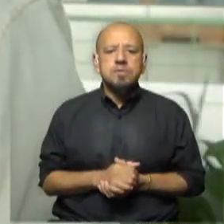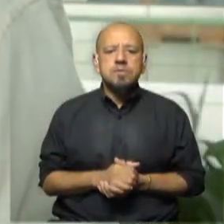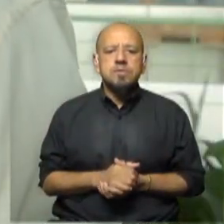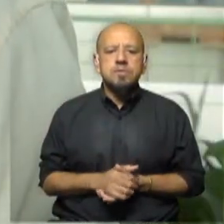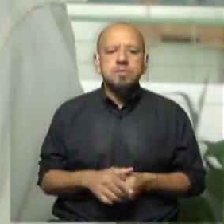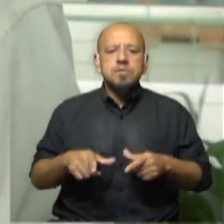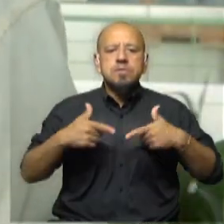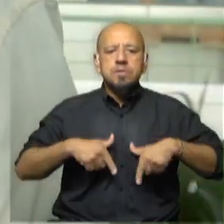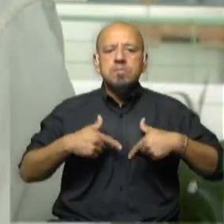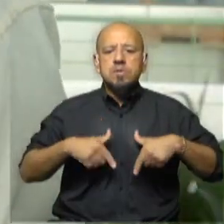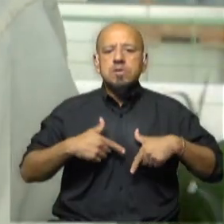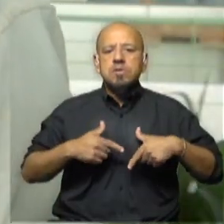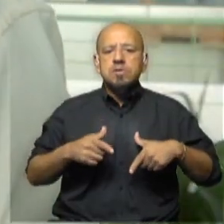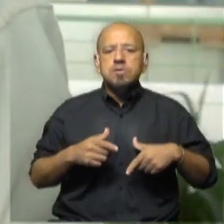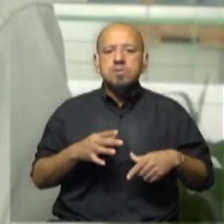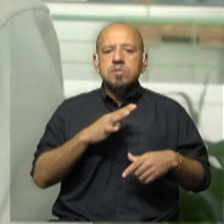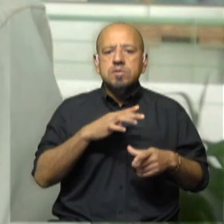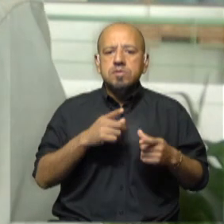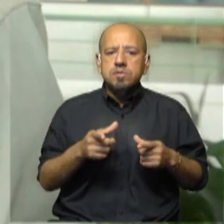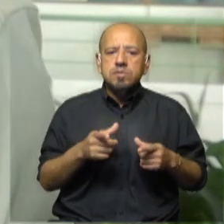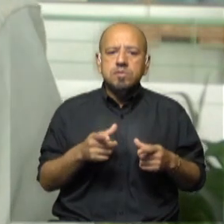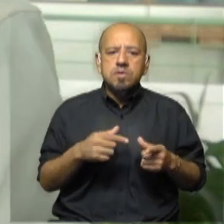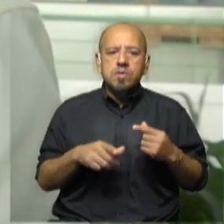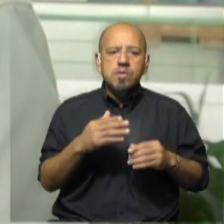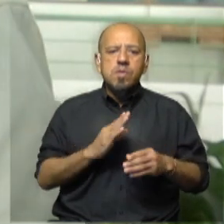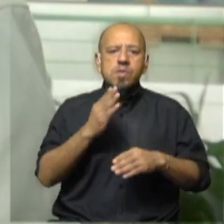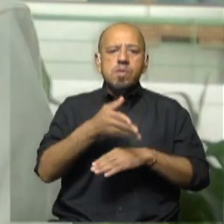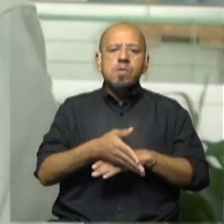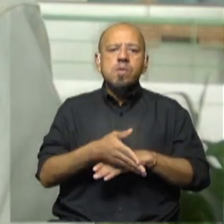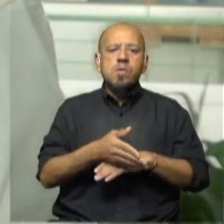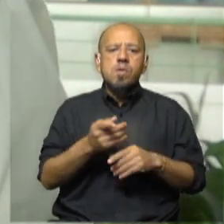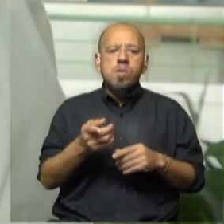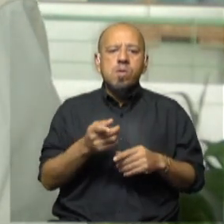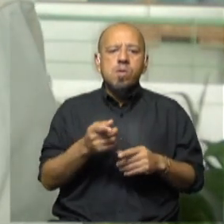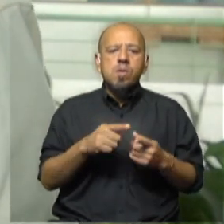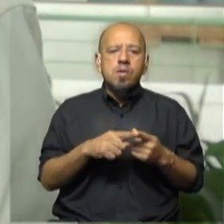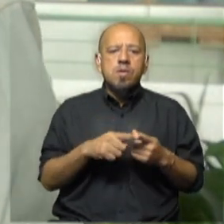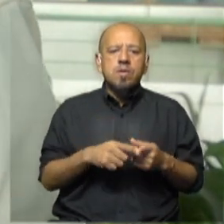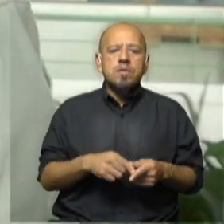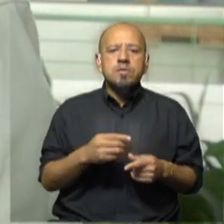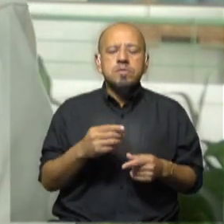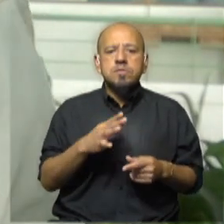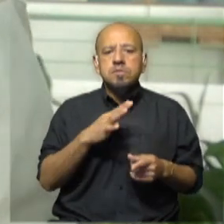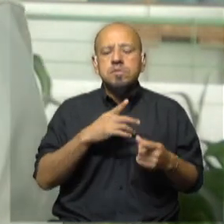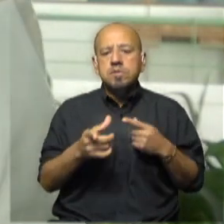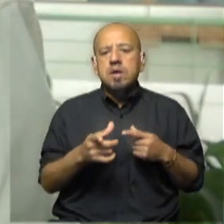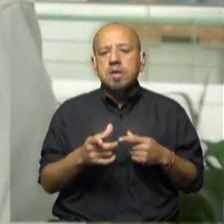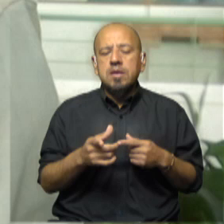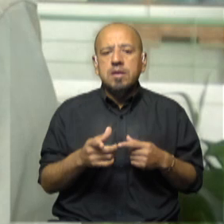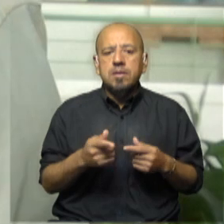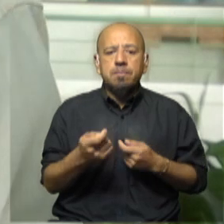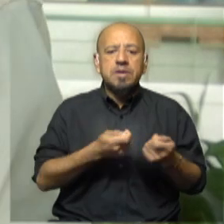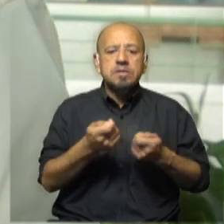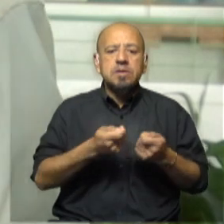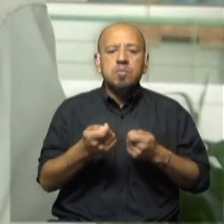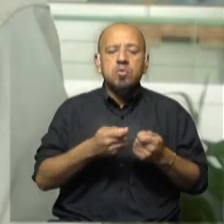del Ministerio, lo que está disponible es el acceso a créditos con tasas subsidiadas de interés, a pago a largo plazo,